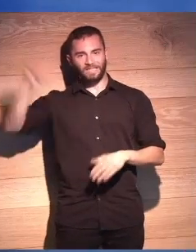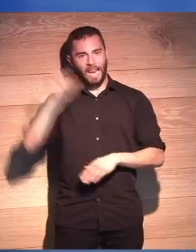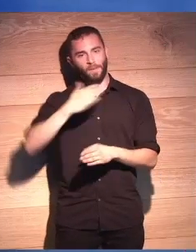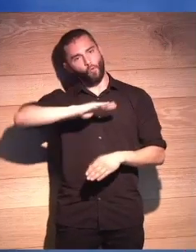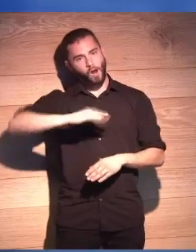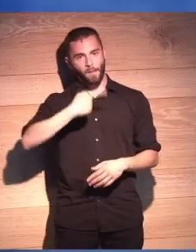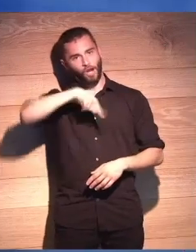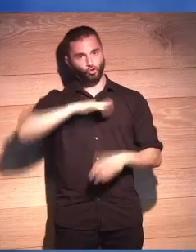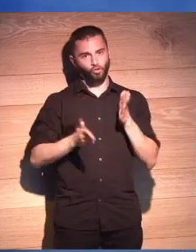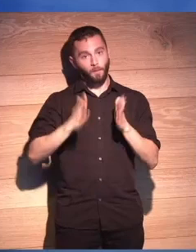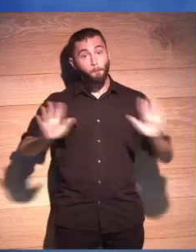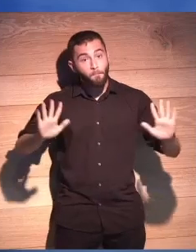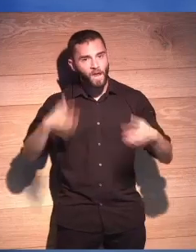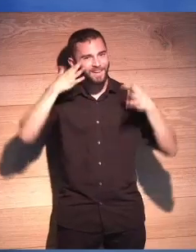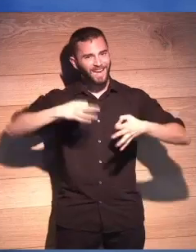Pero no es así.